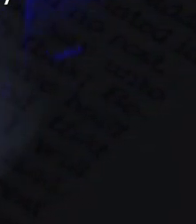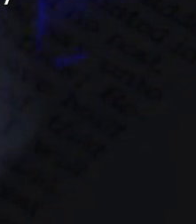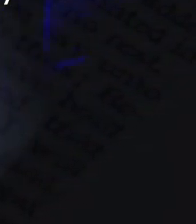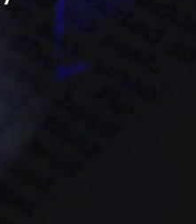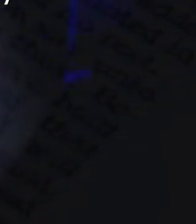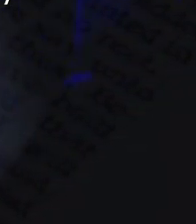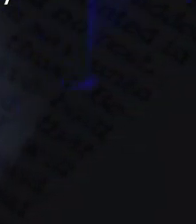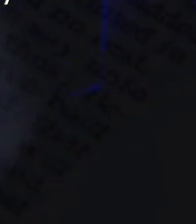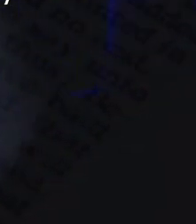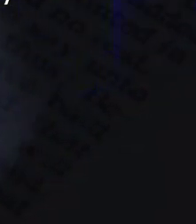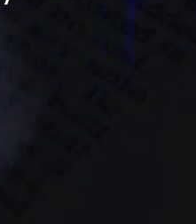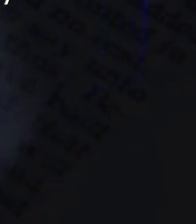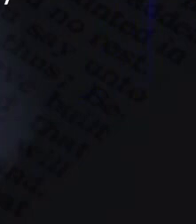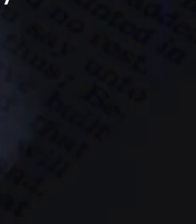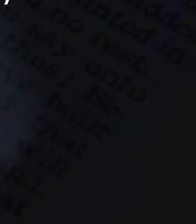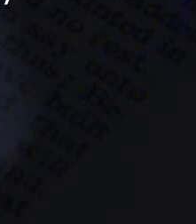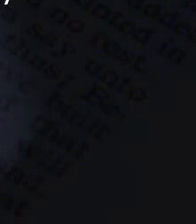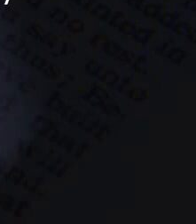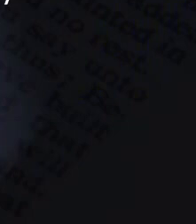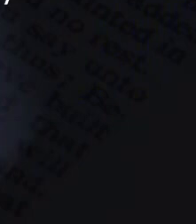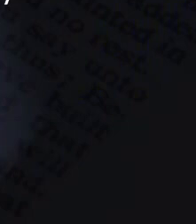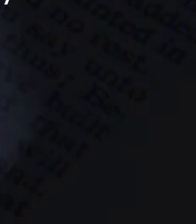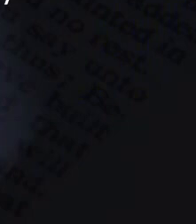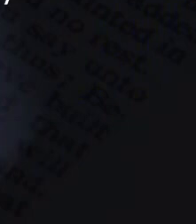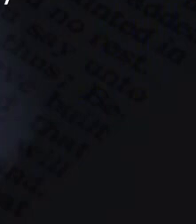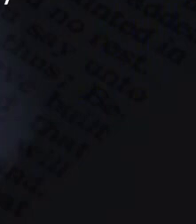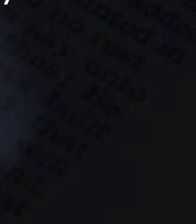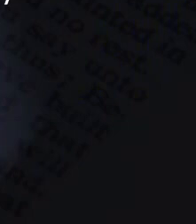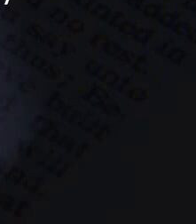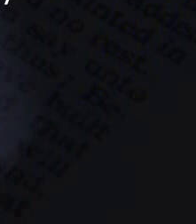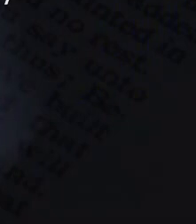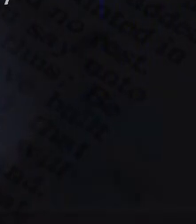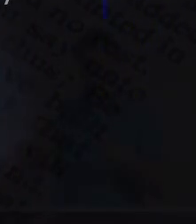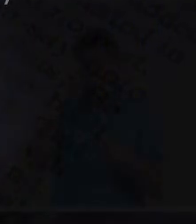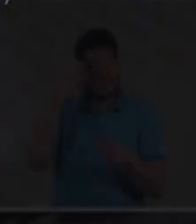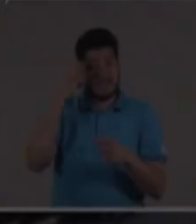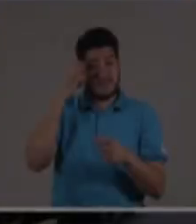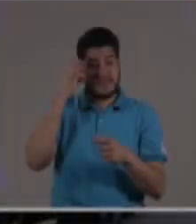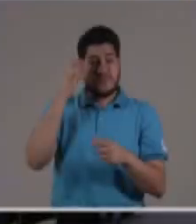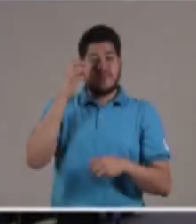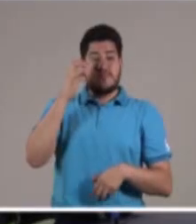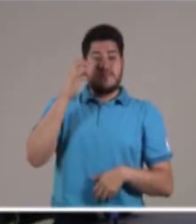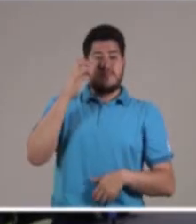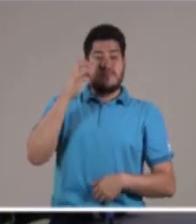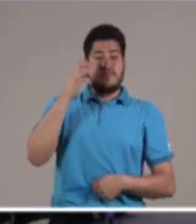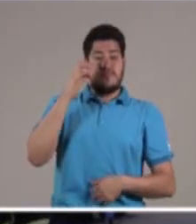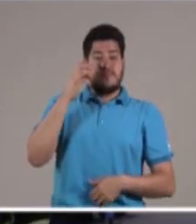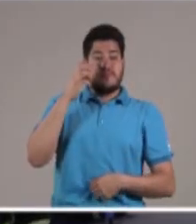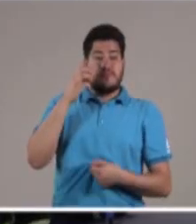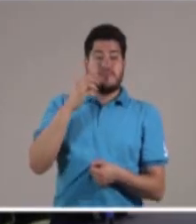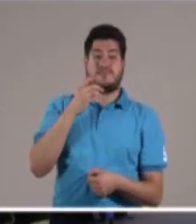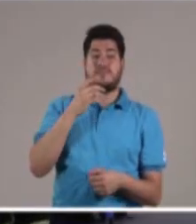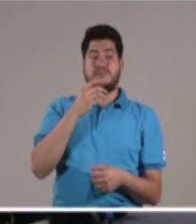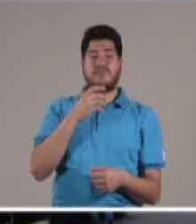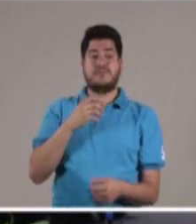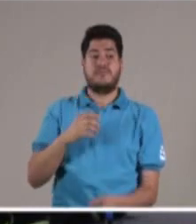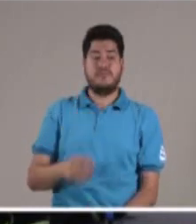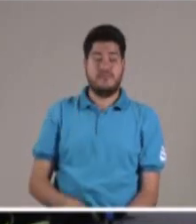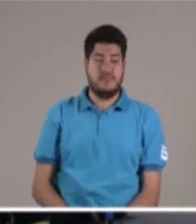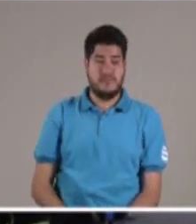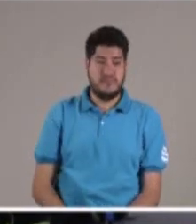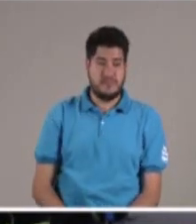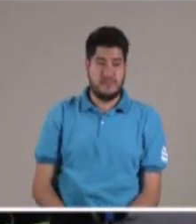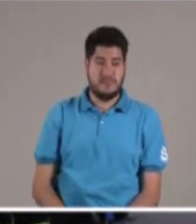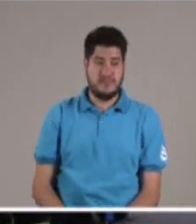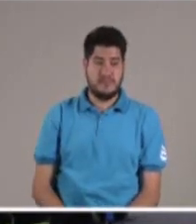ya lo vimos la vez pasada que Dios dice a través del apóstol Pablo habla Dios por los bueyes o se preocupa por nosotros no dice es por nosotros